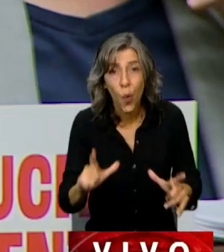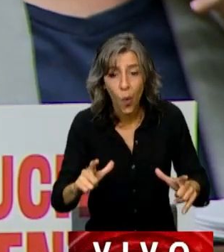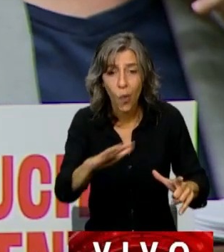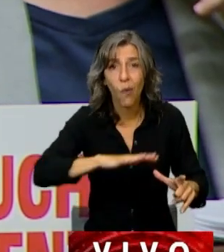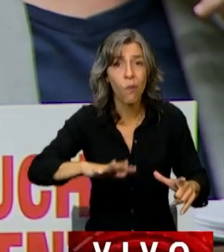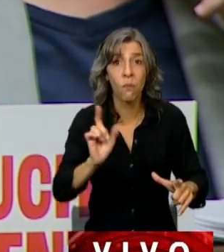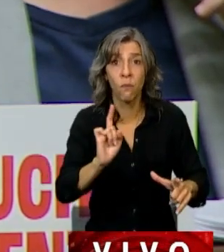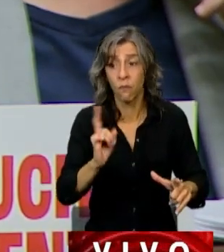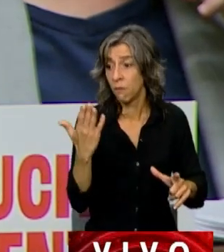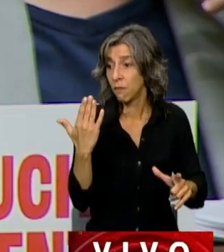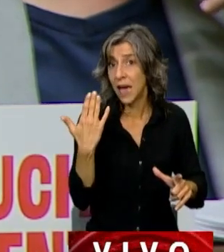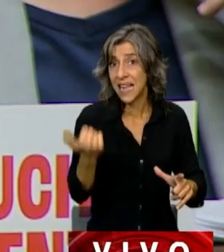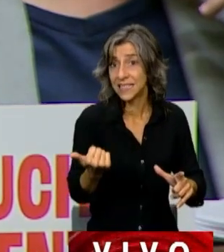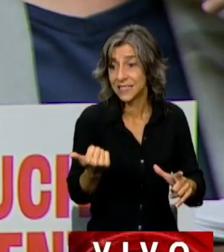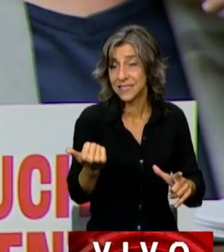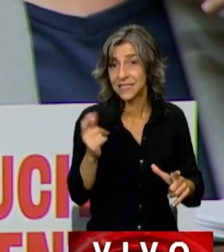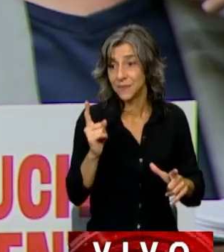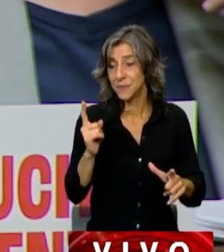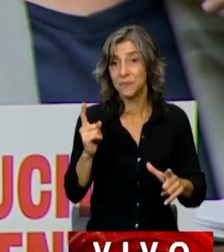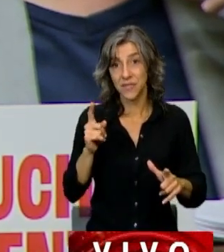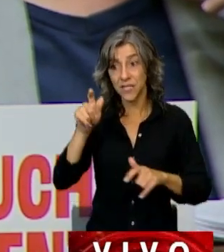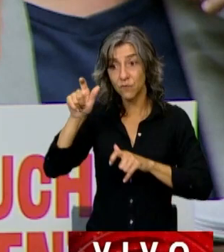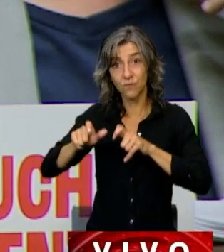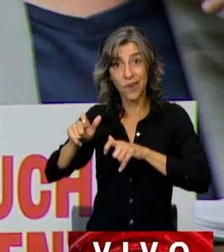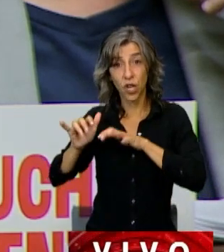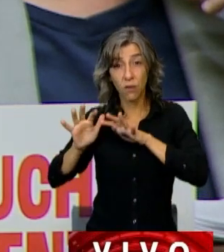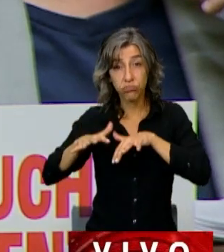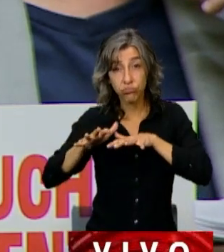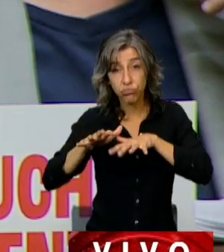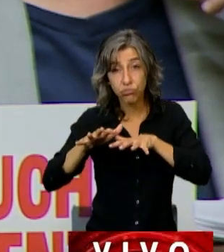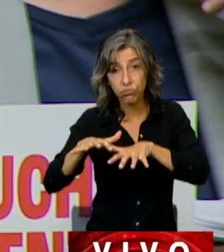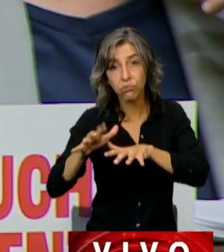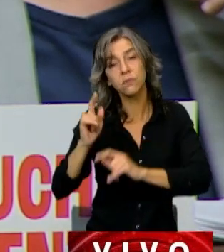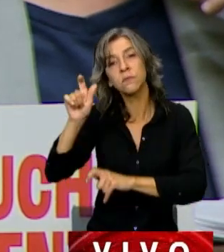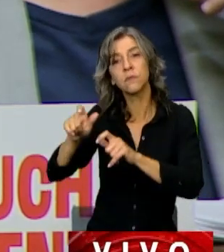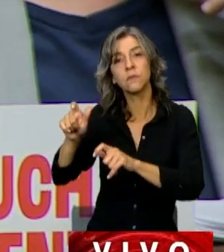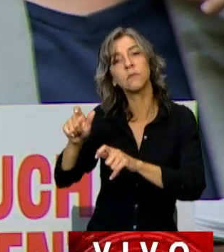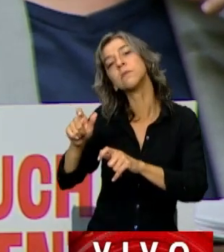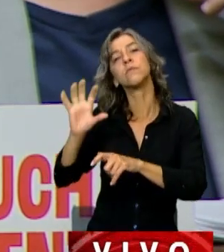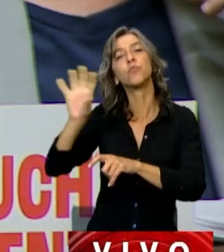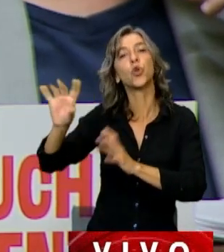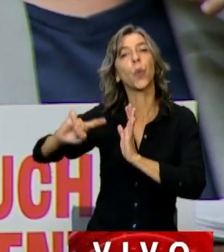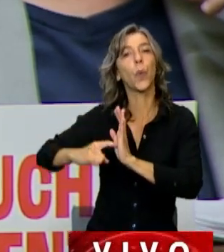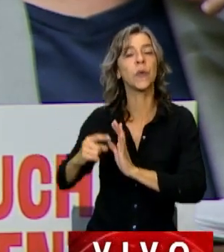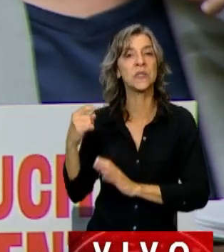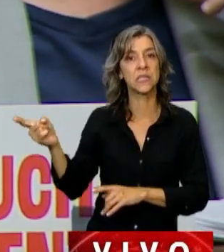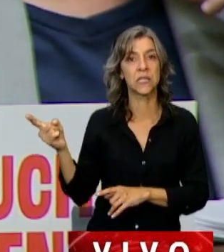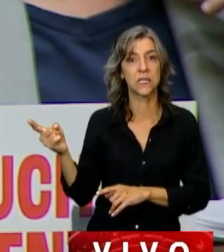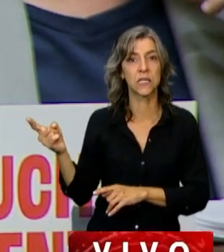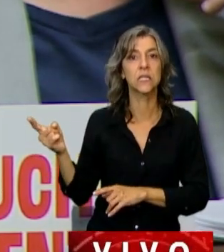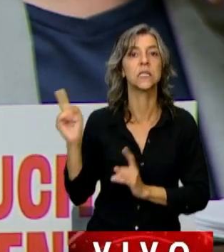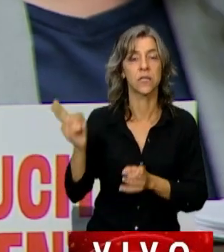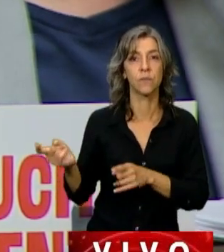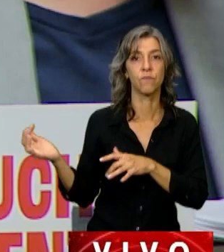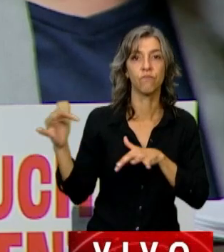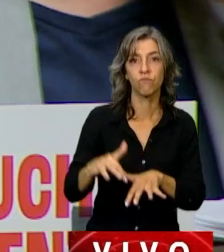una gran parte de esas enormes columnas eran de trabajadores y trabajadoras de la salud de la provincia de Buenos Aires. Pero hemos visto que ha